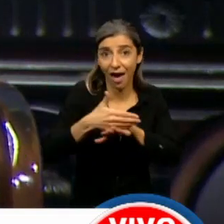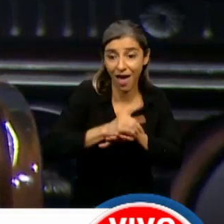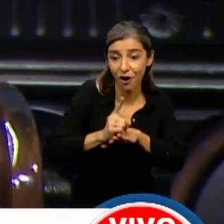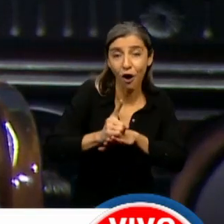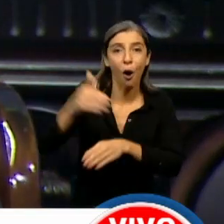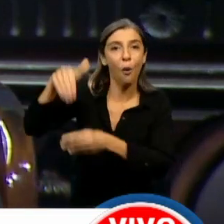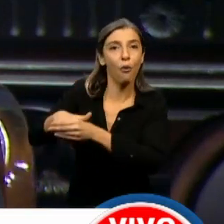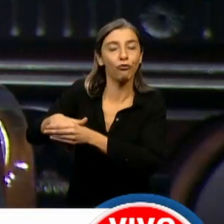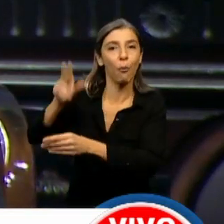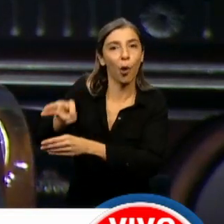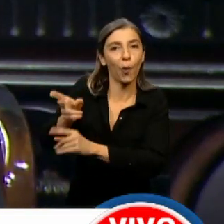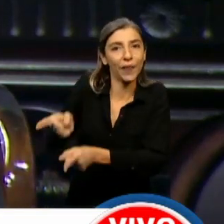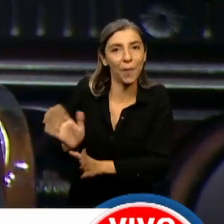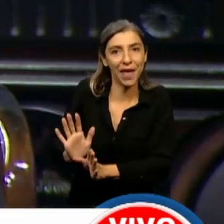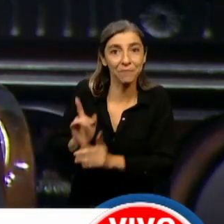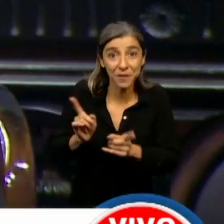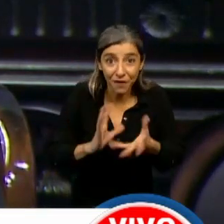Jefe de gabinete,